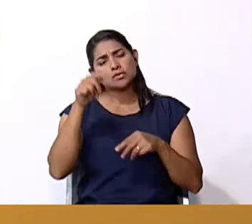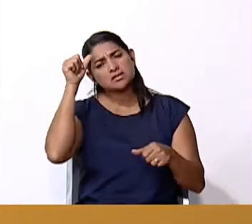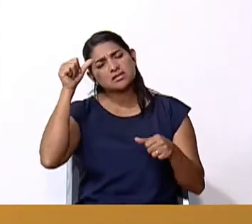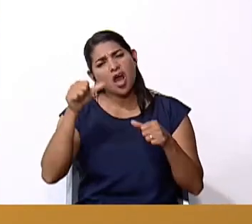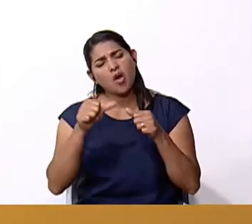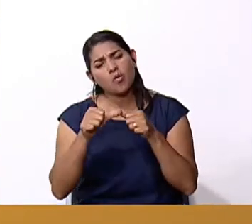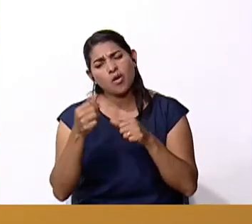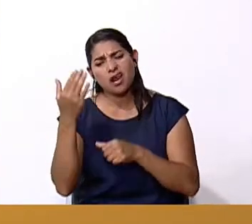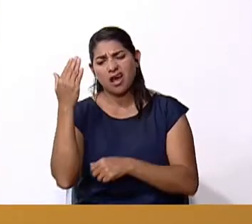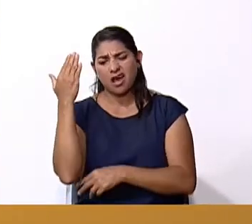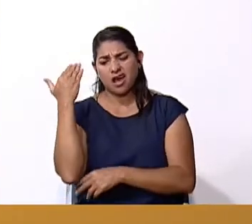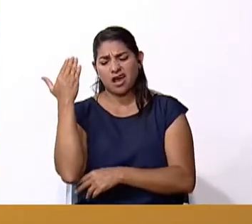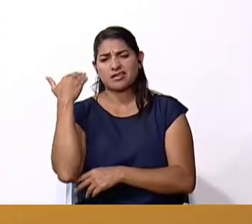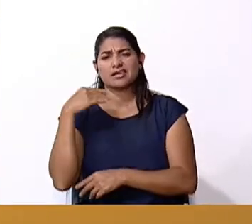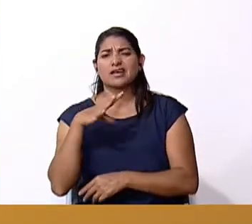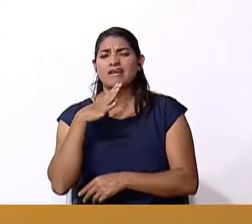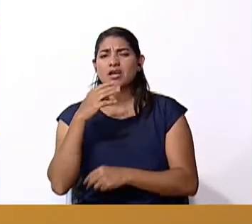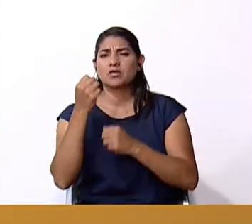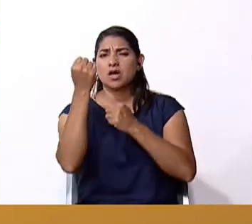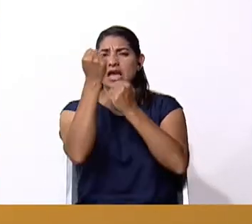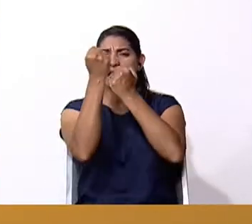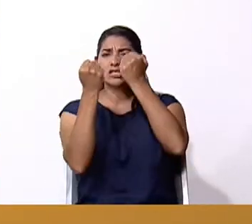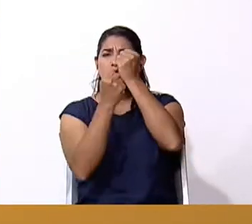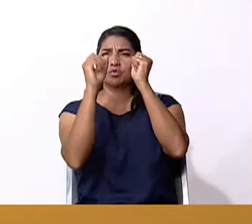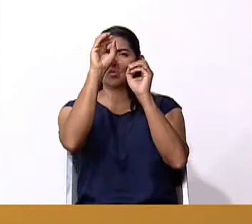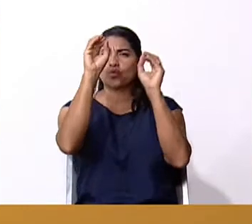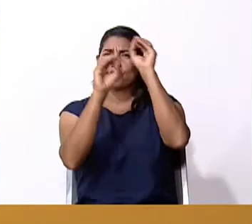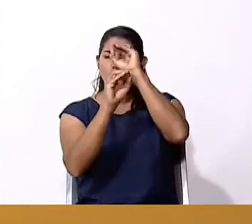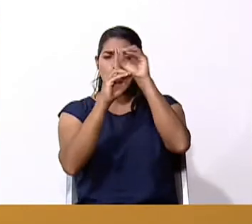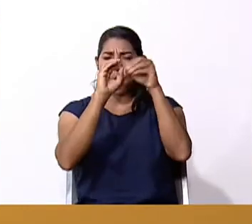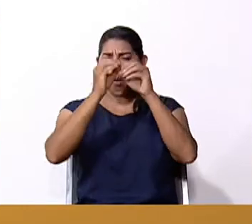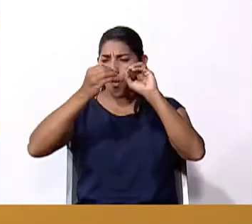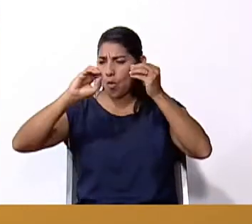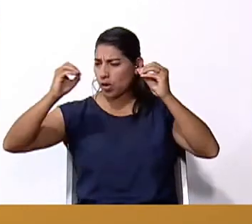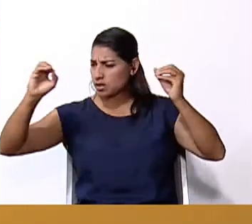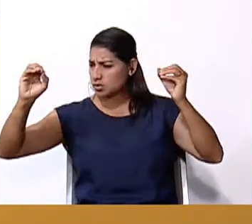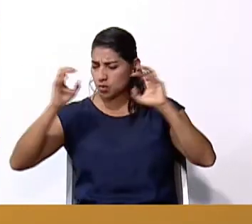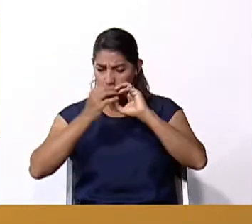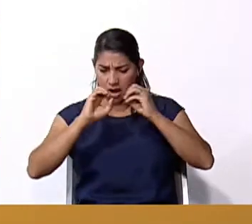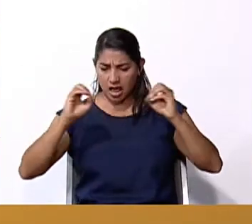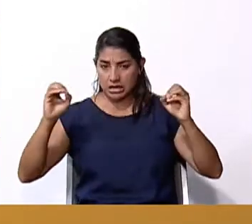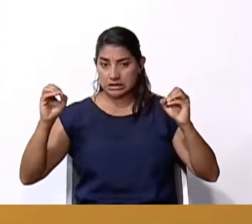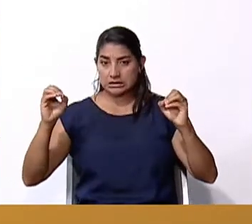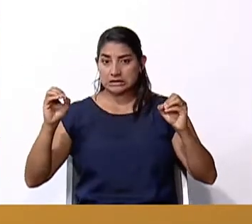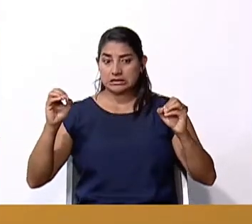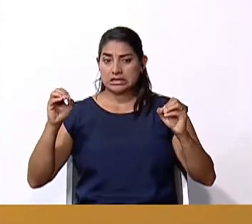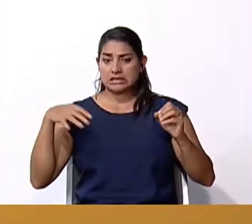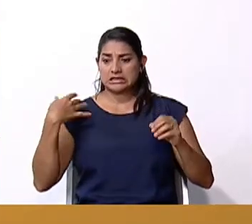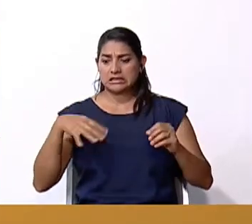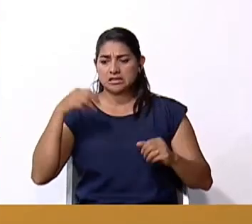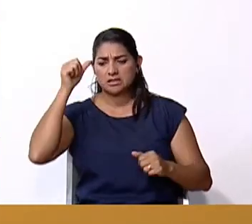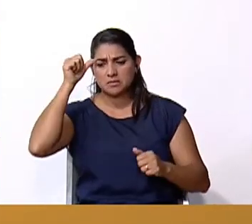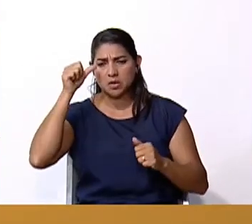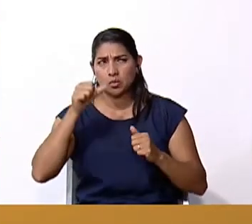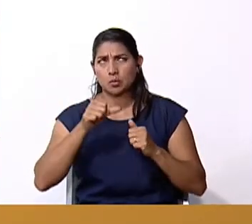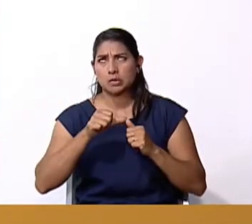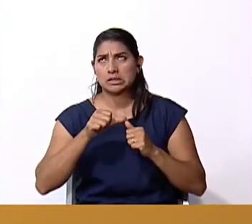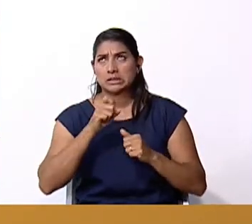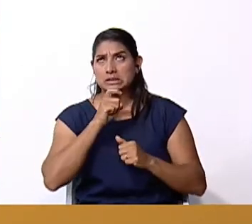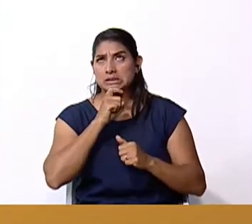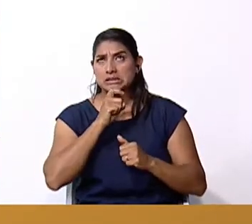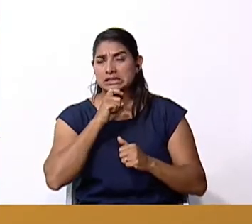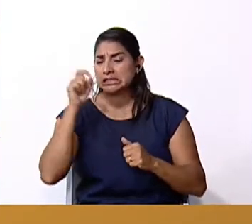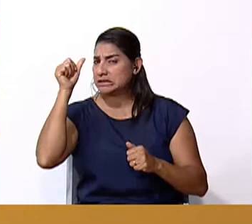algo sobre estructuras oracionales? Uy, ¿qué será eso, verdad?